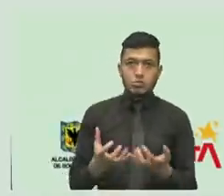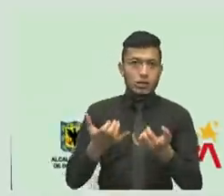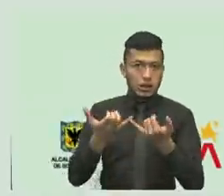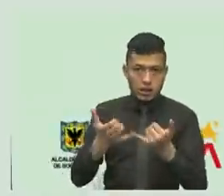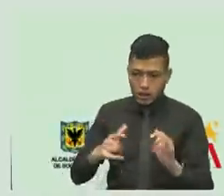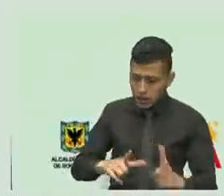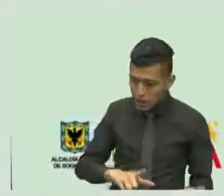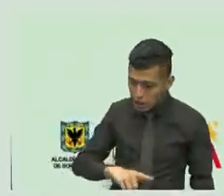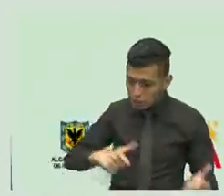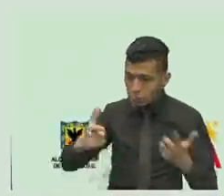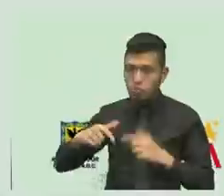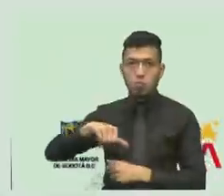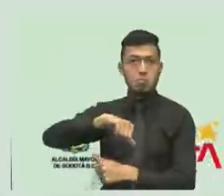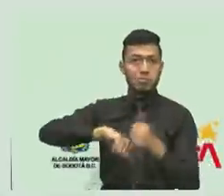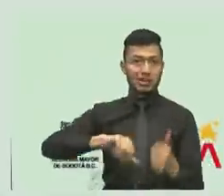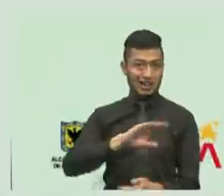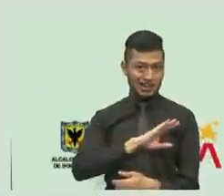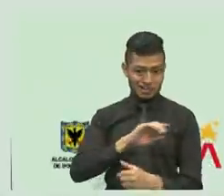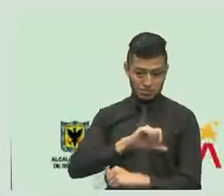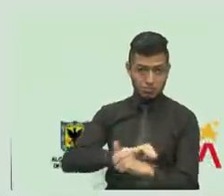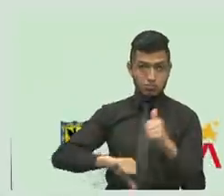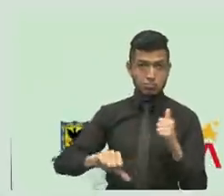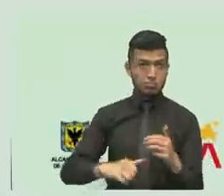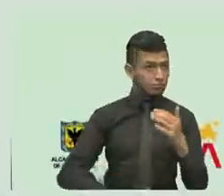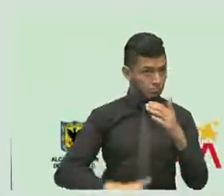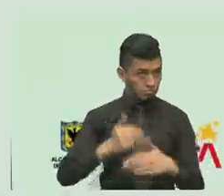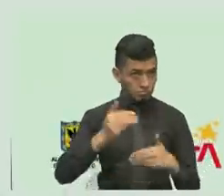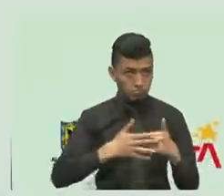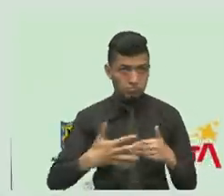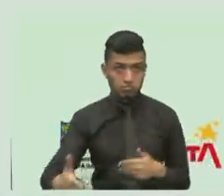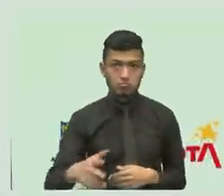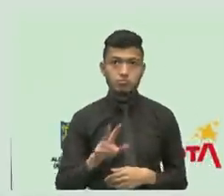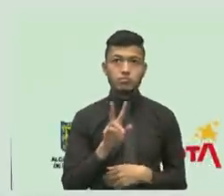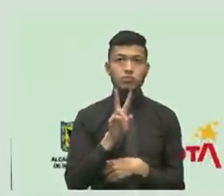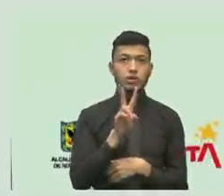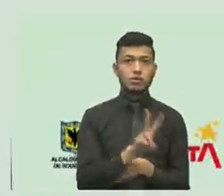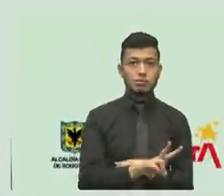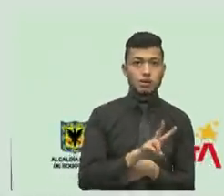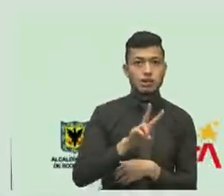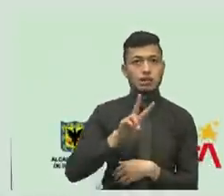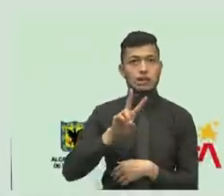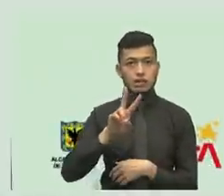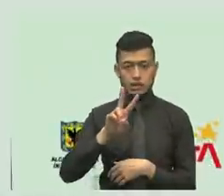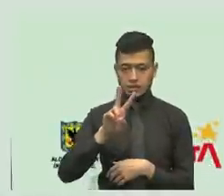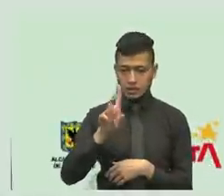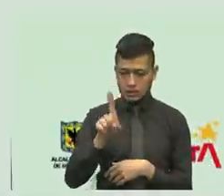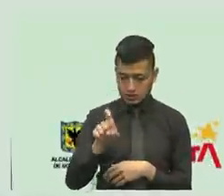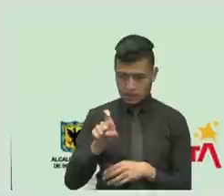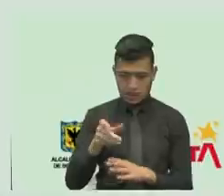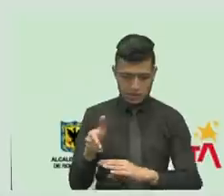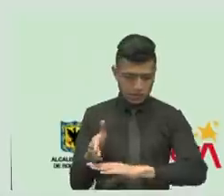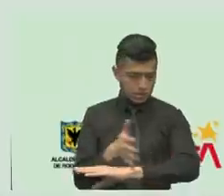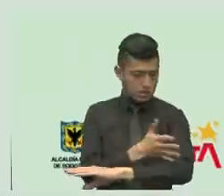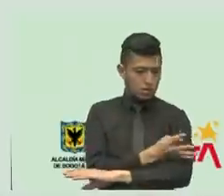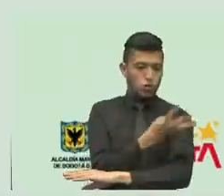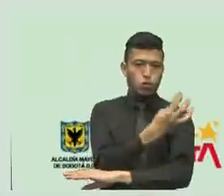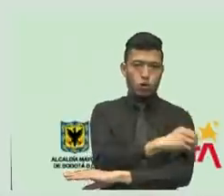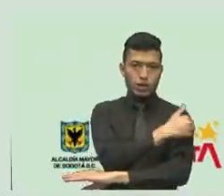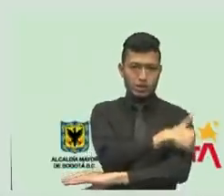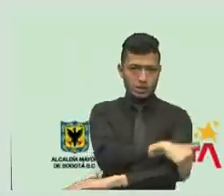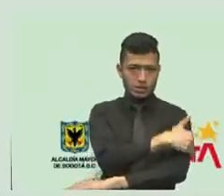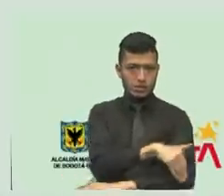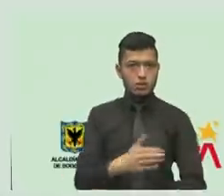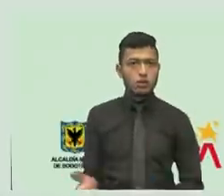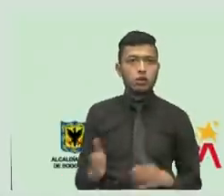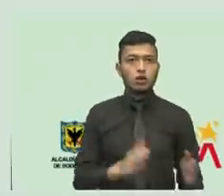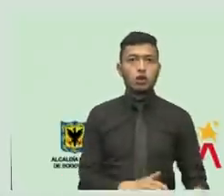ya el tramo de la 26 a la 40, o sea, ya aquí lo estaremos disfrutando. El siguiente tramo que lograremos entregar a finales del 24 será el